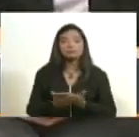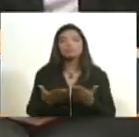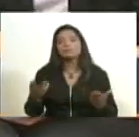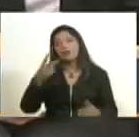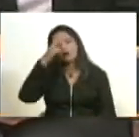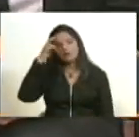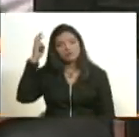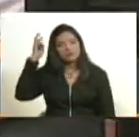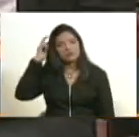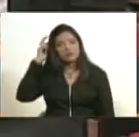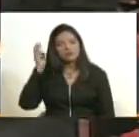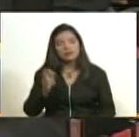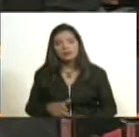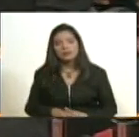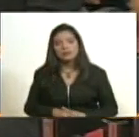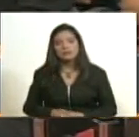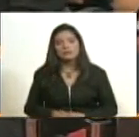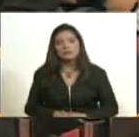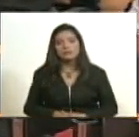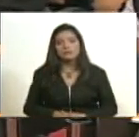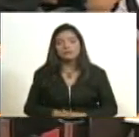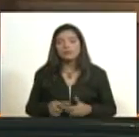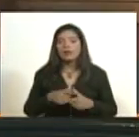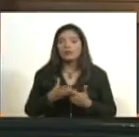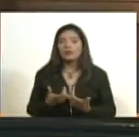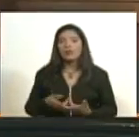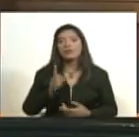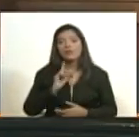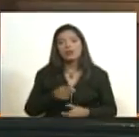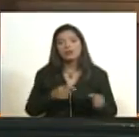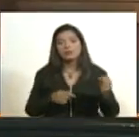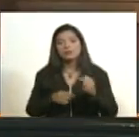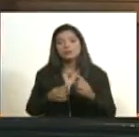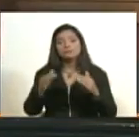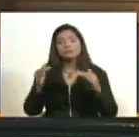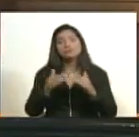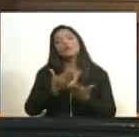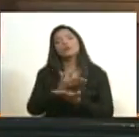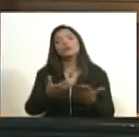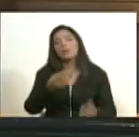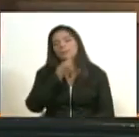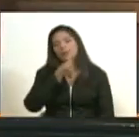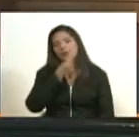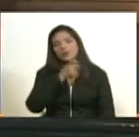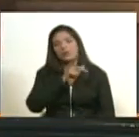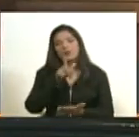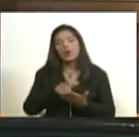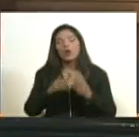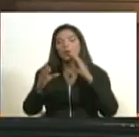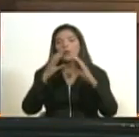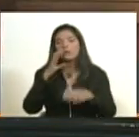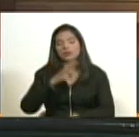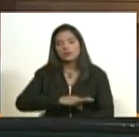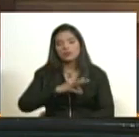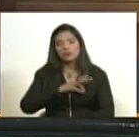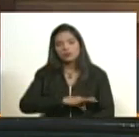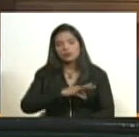canciller, y entonces habría que poner sobre la balanza, queridos periodistas presentes, comunicadores